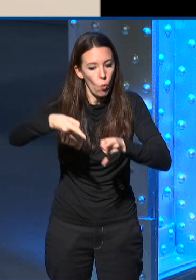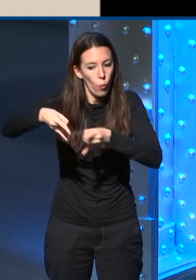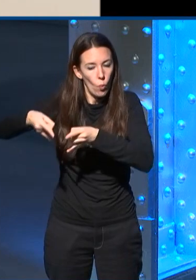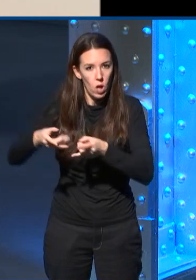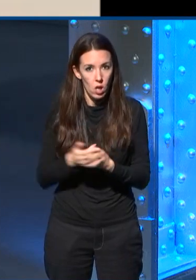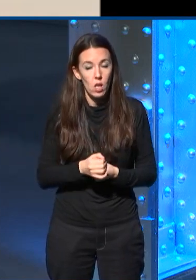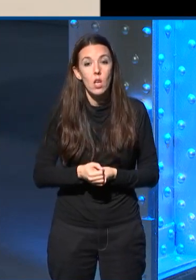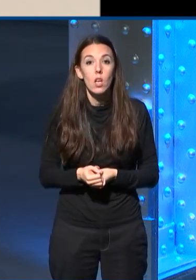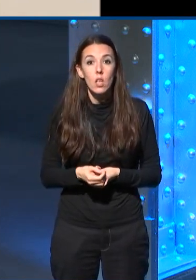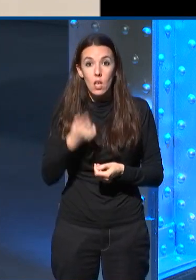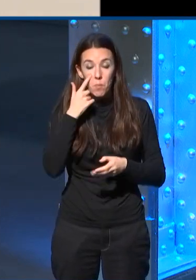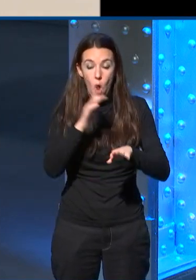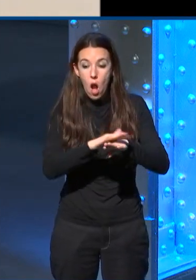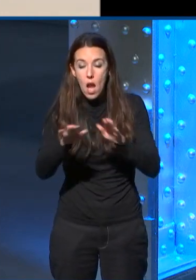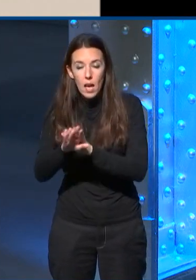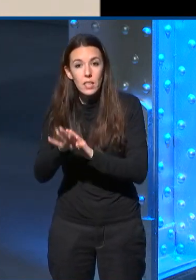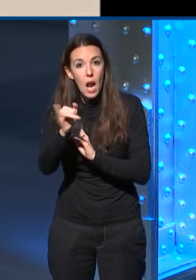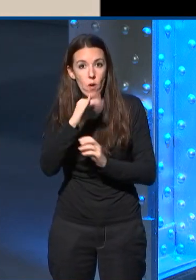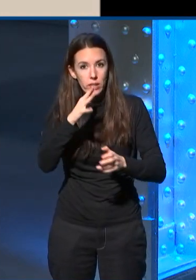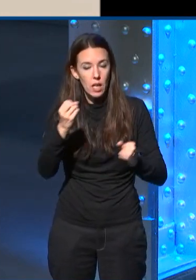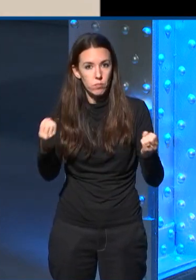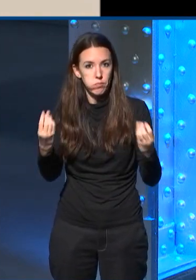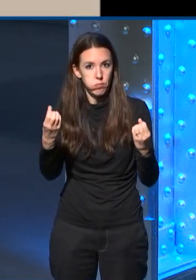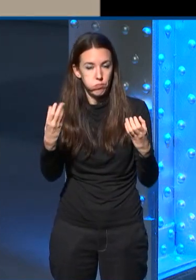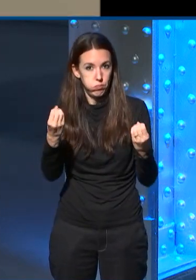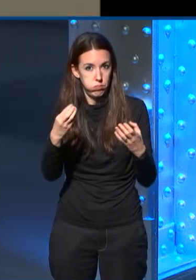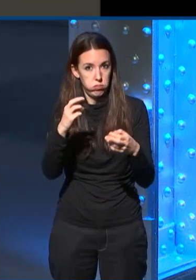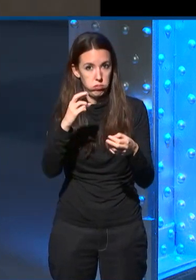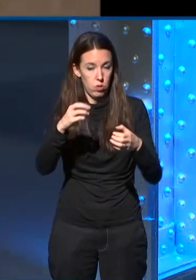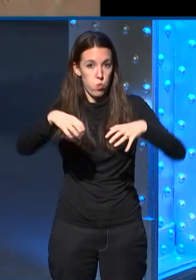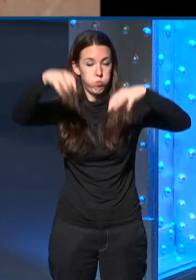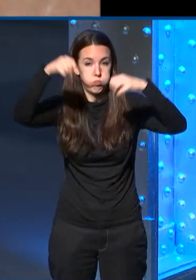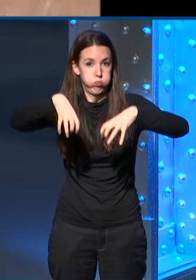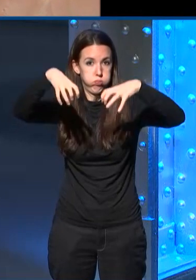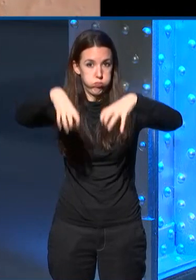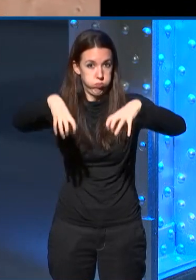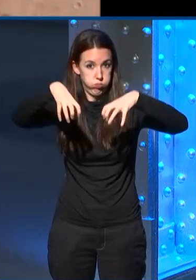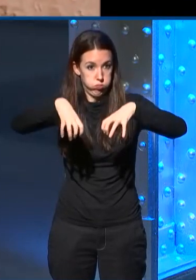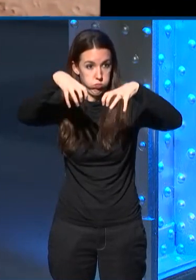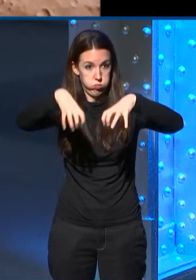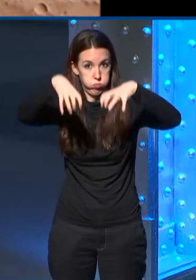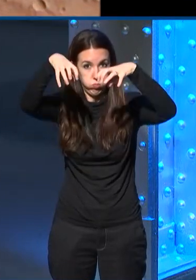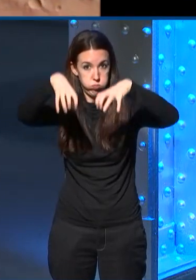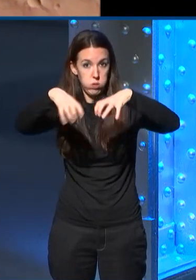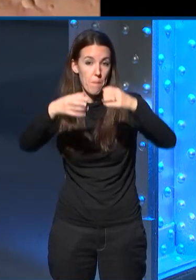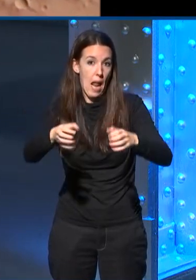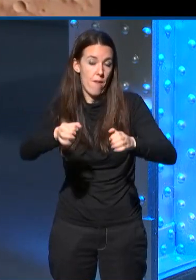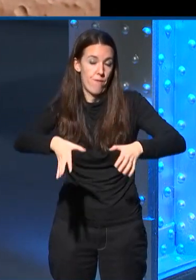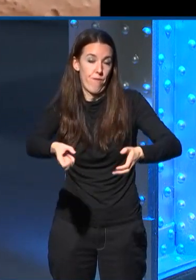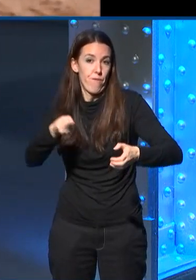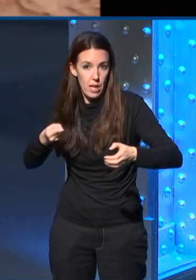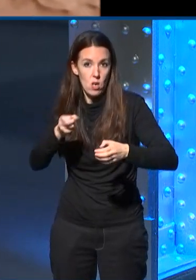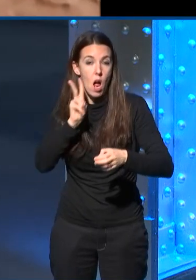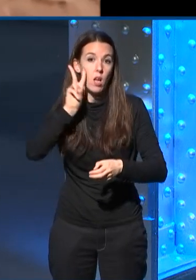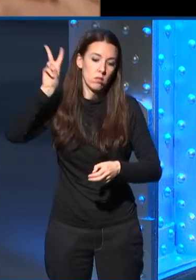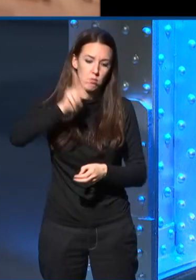3 cosas que vemos en los laterales ahora se han encendido los thrusters, los propulsores, los retropropulsores que nos van a dar el frenado. Y ahora desde arriba es una